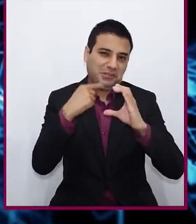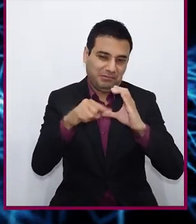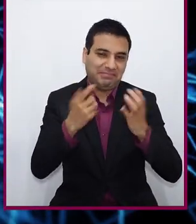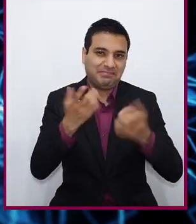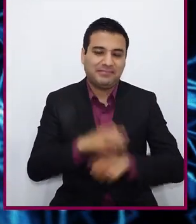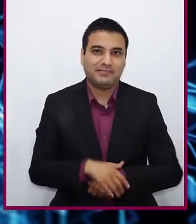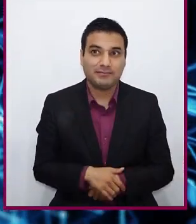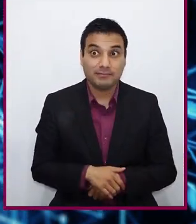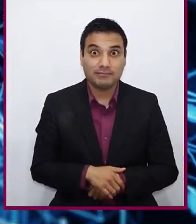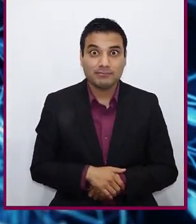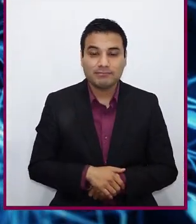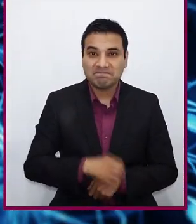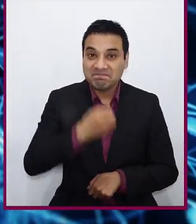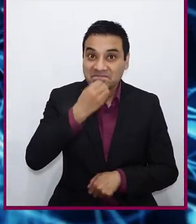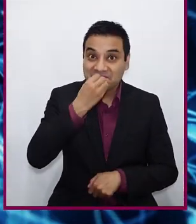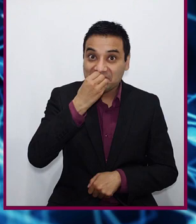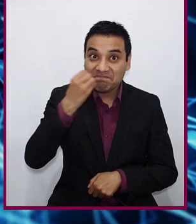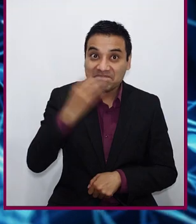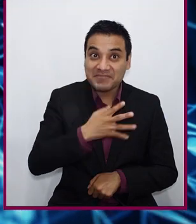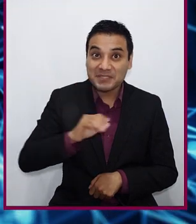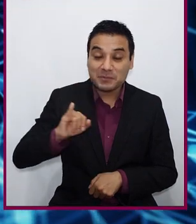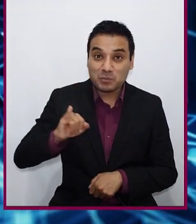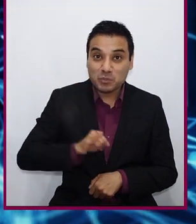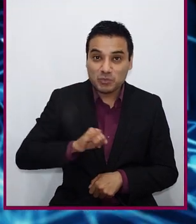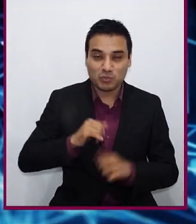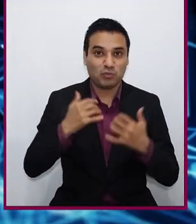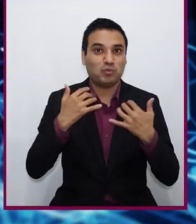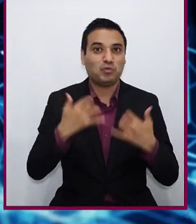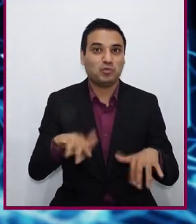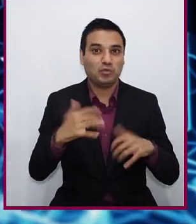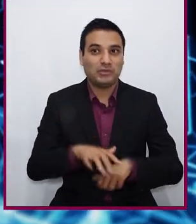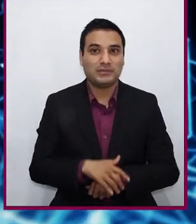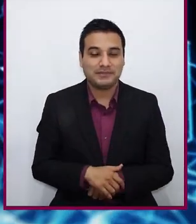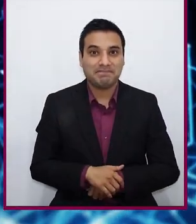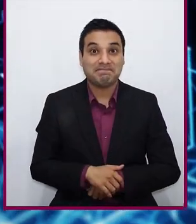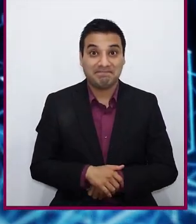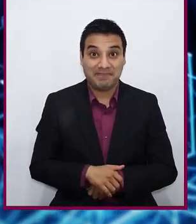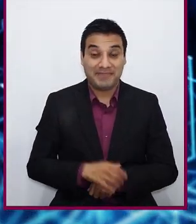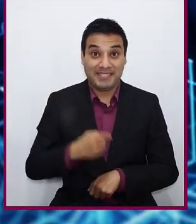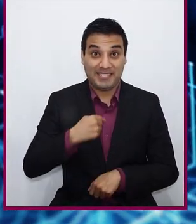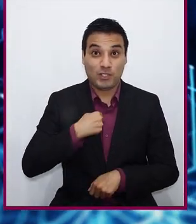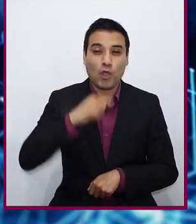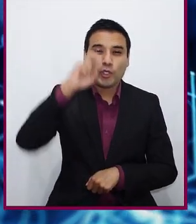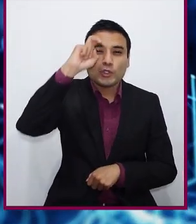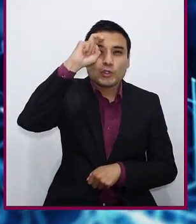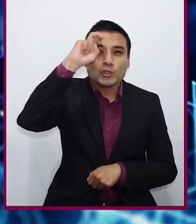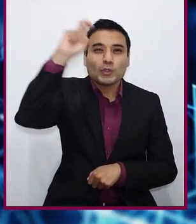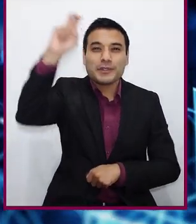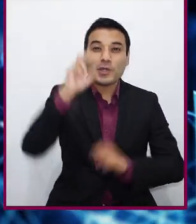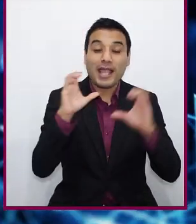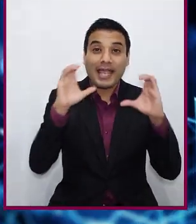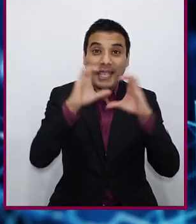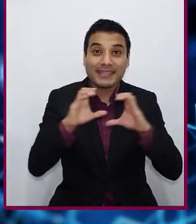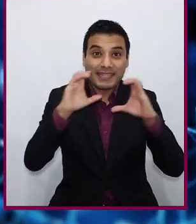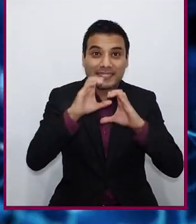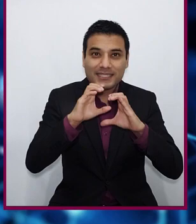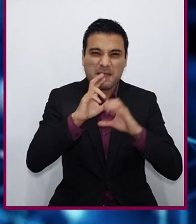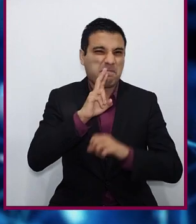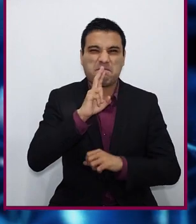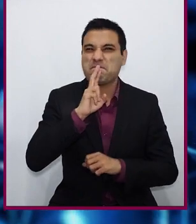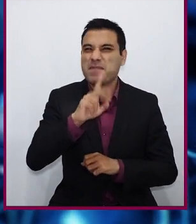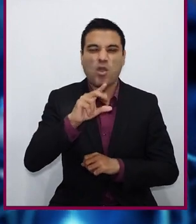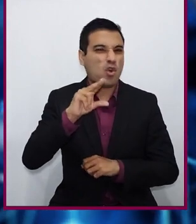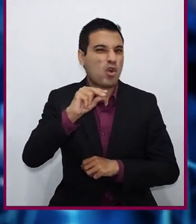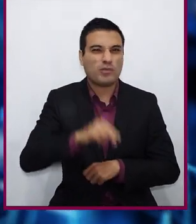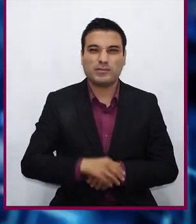considerando abandonar mi sueño de ser colista de björk para convertirme en programador pero primero tengo que terminar la lista de películas